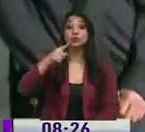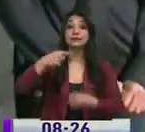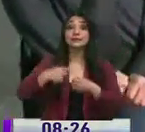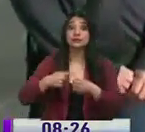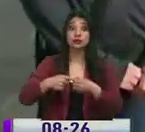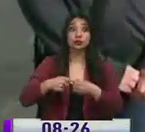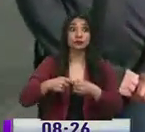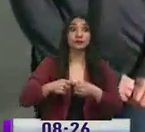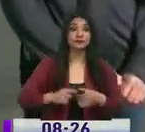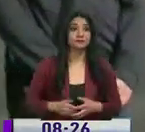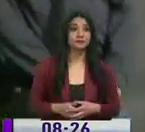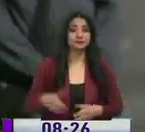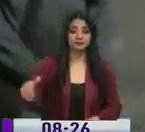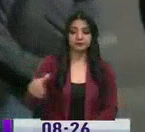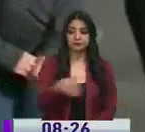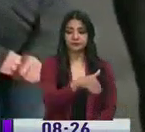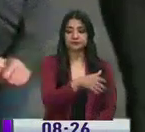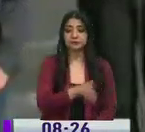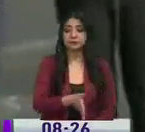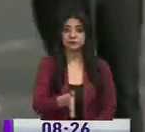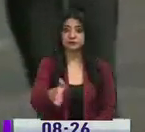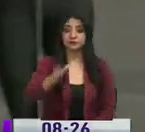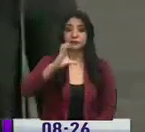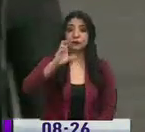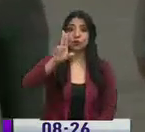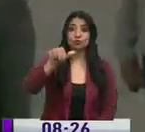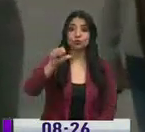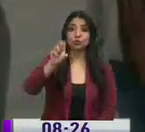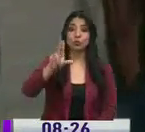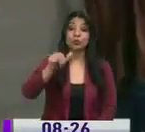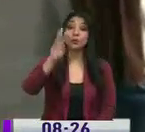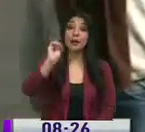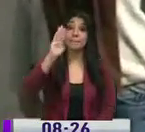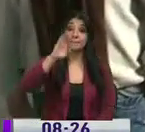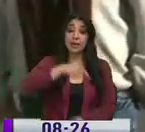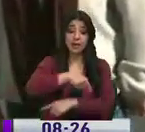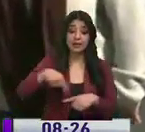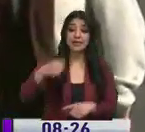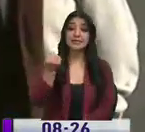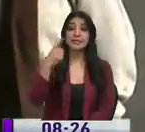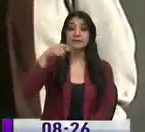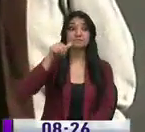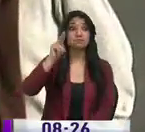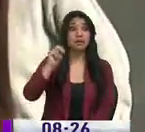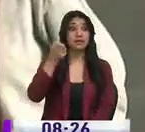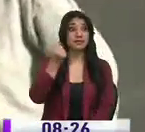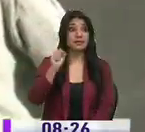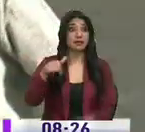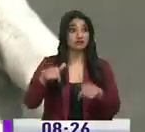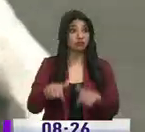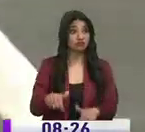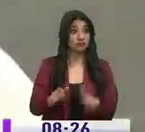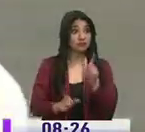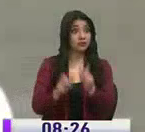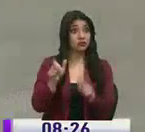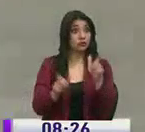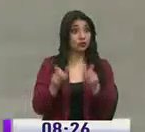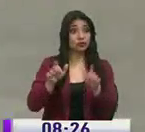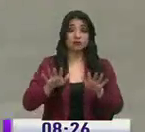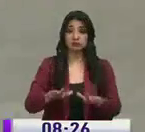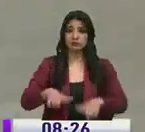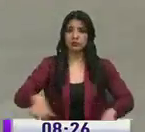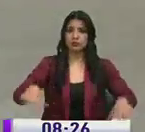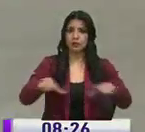esta que es la intersección de las calles Cusubamba y Alberto Spencer. Nosotros nos encontramos ya con los moradores de este sector,